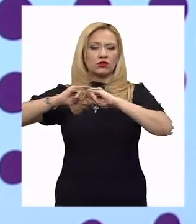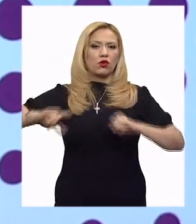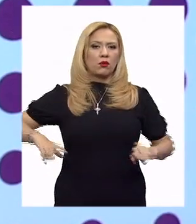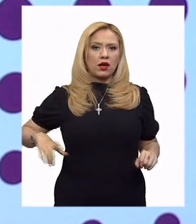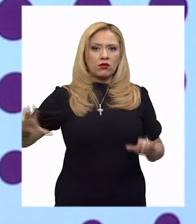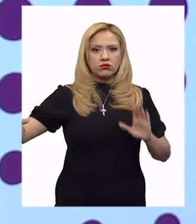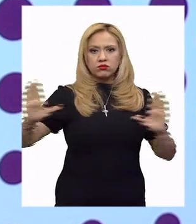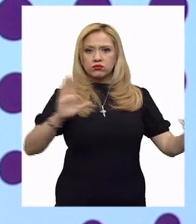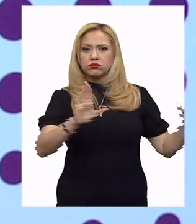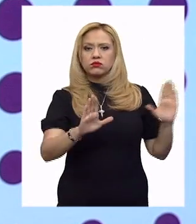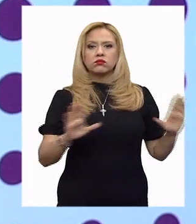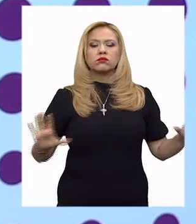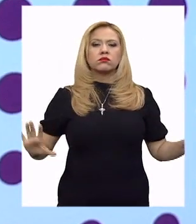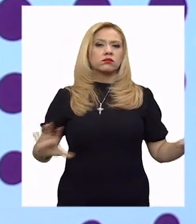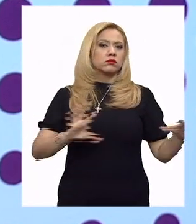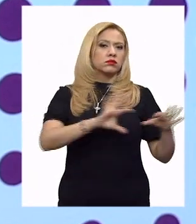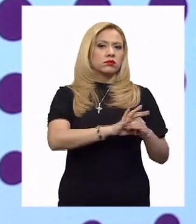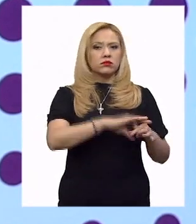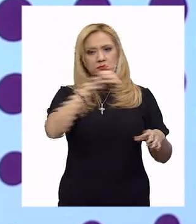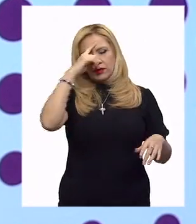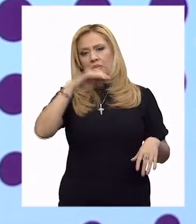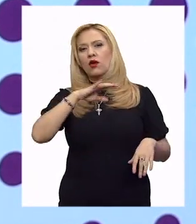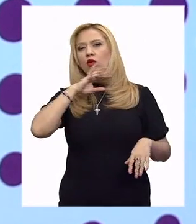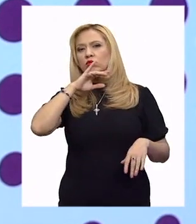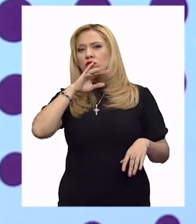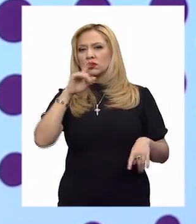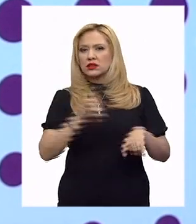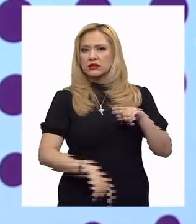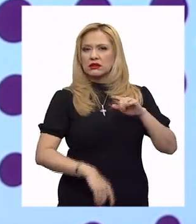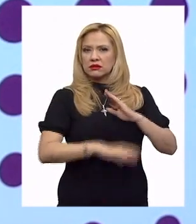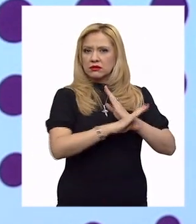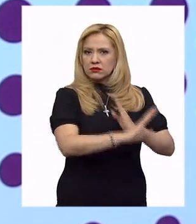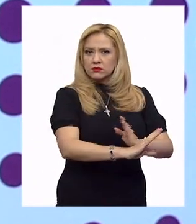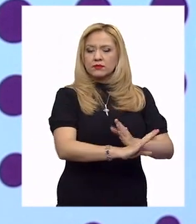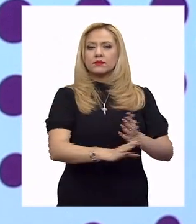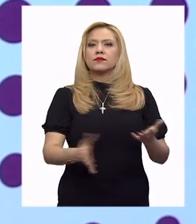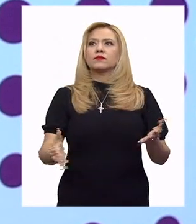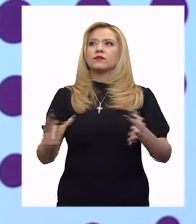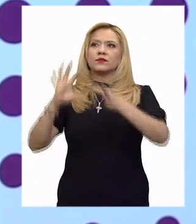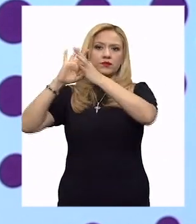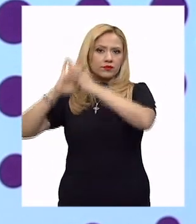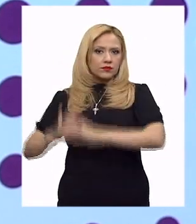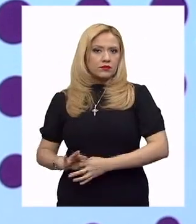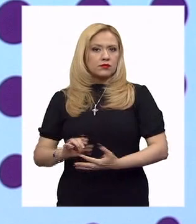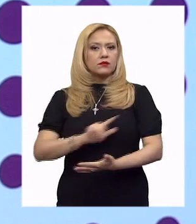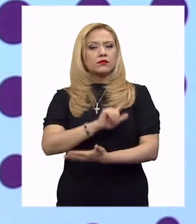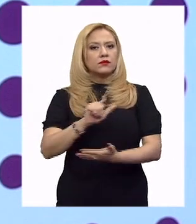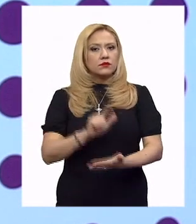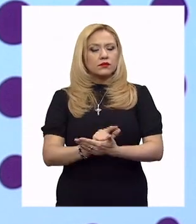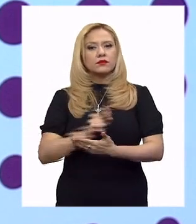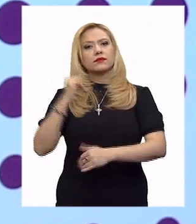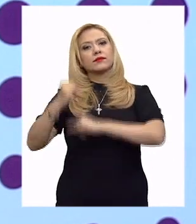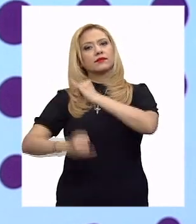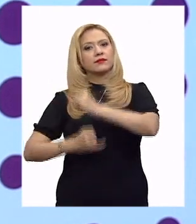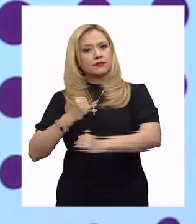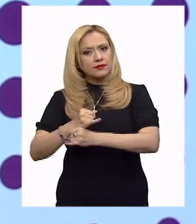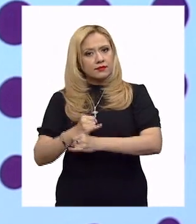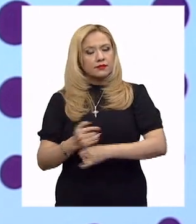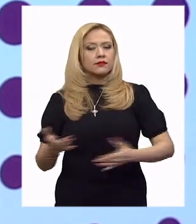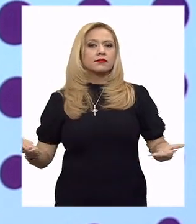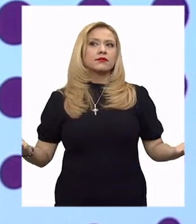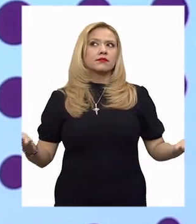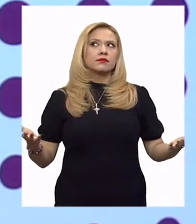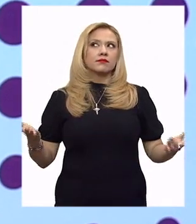gobierno que se vinculan con el combate a la corrupción, homologar nuestro marco jurídico a los marcos internacionales, en